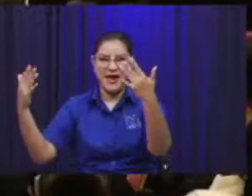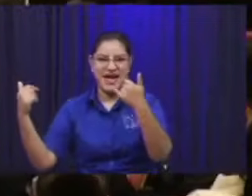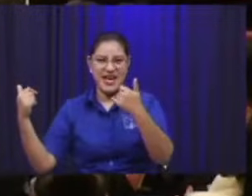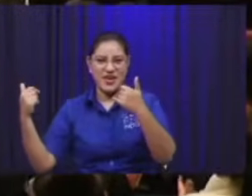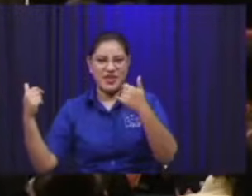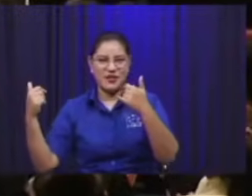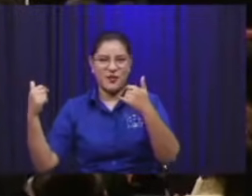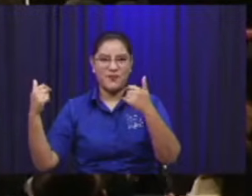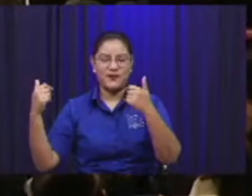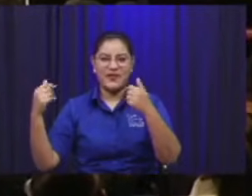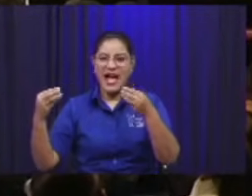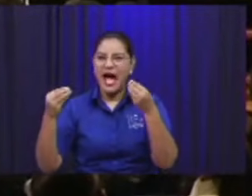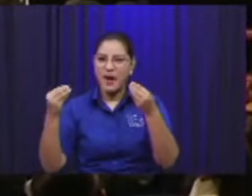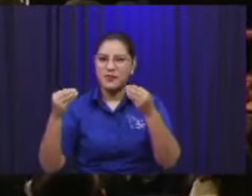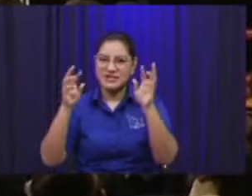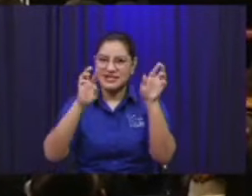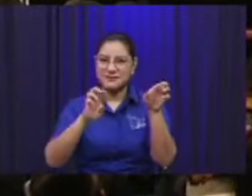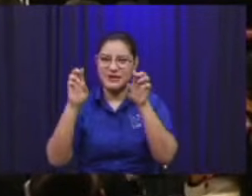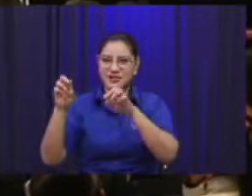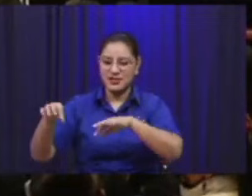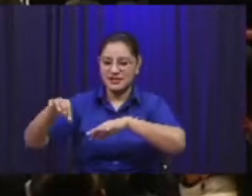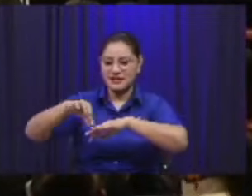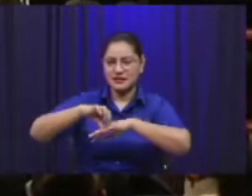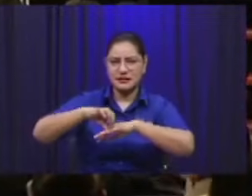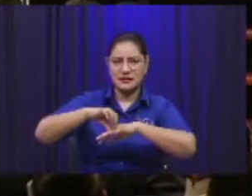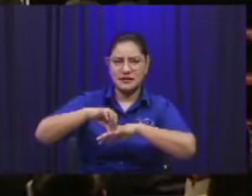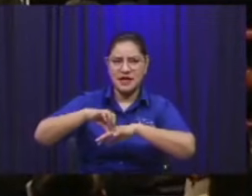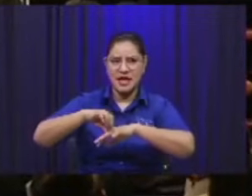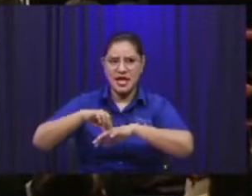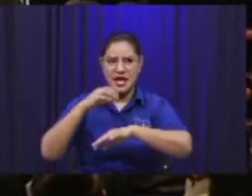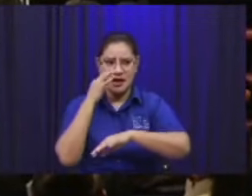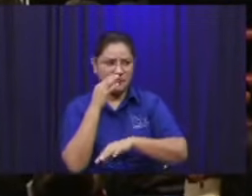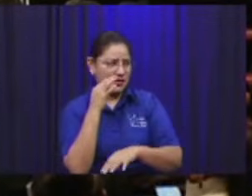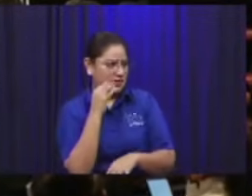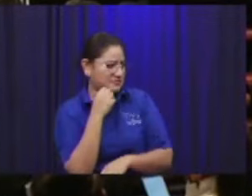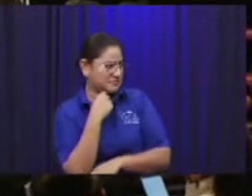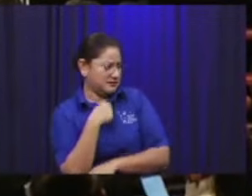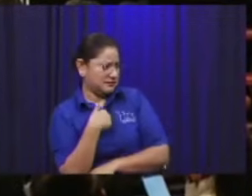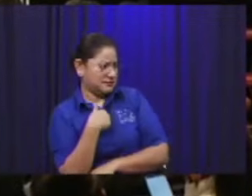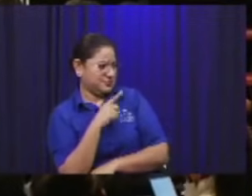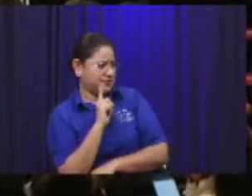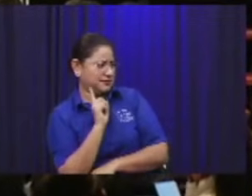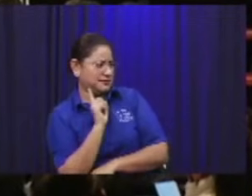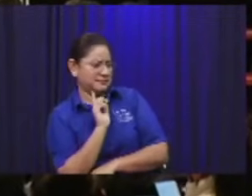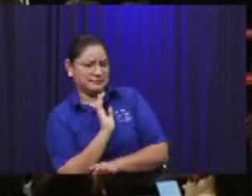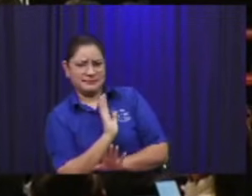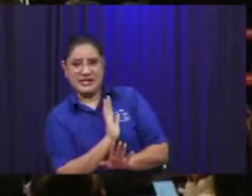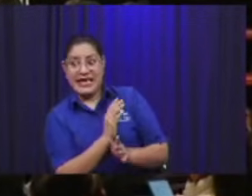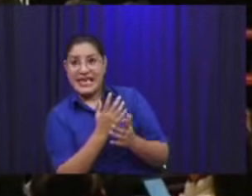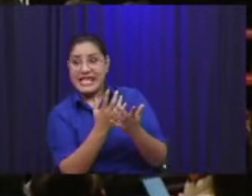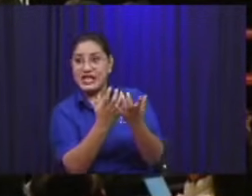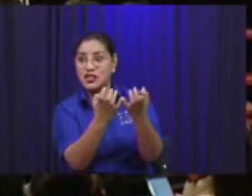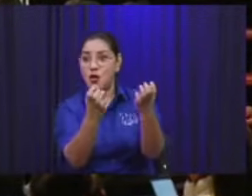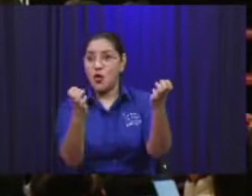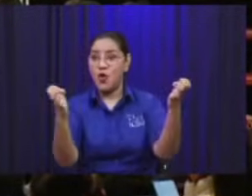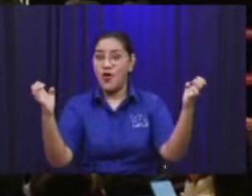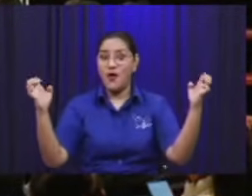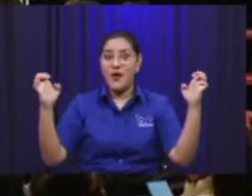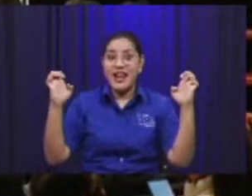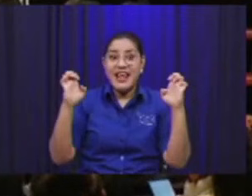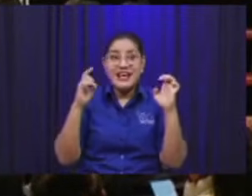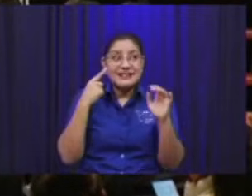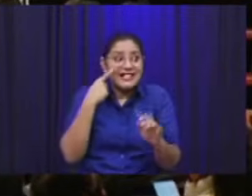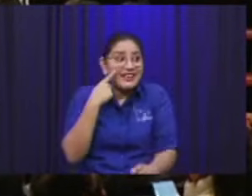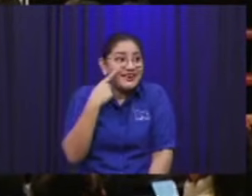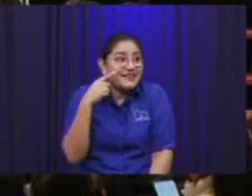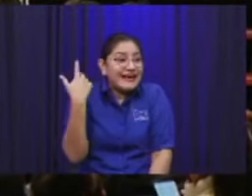para que lo enfocaron cuando les está dando el anillo y labaton a se queda así y le dice que no y todo el estadio se dio cuenta que claro pero